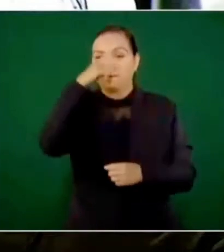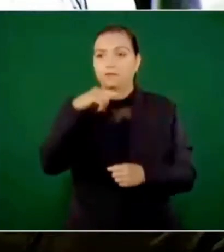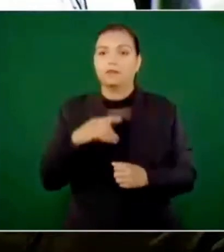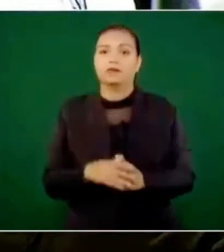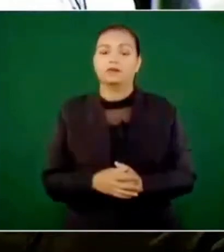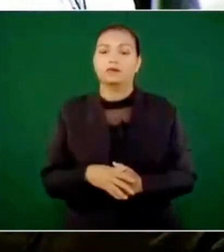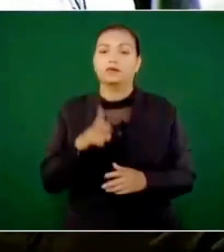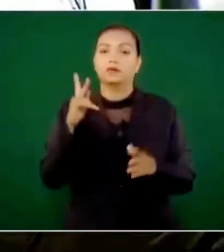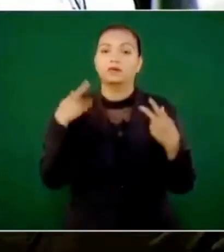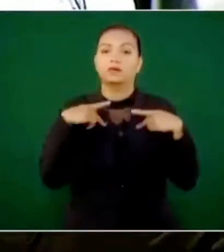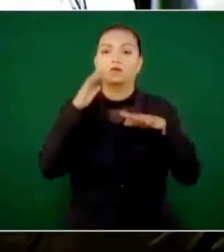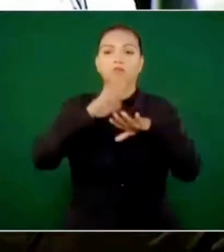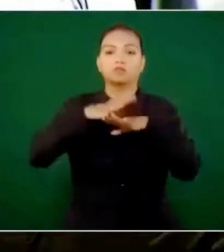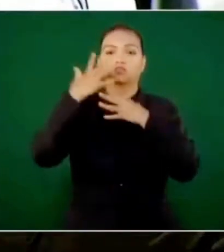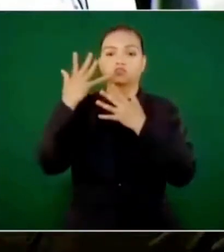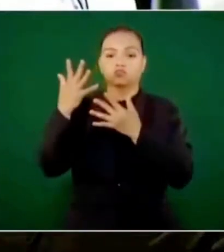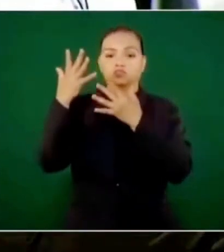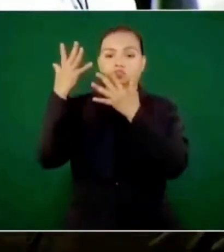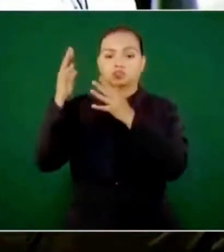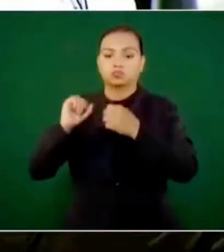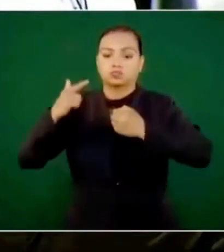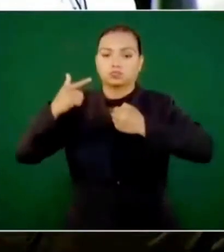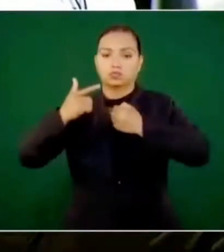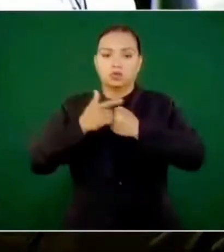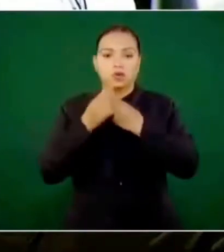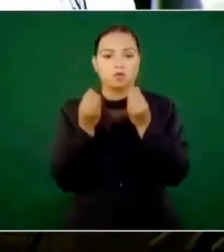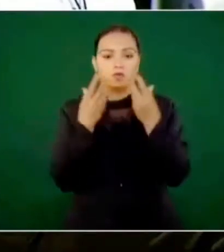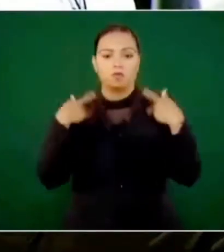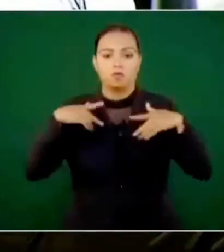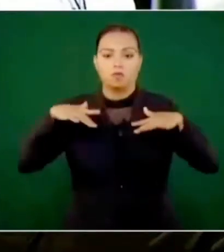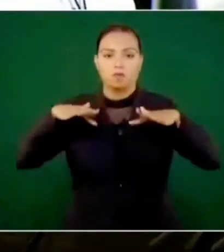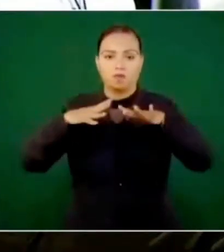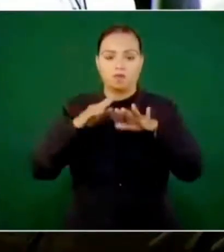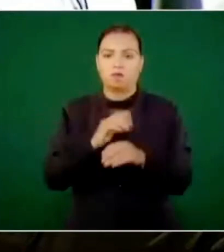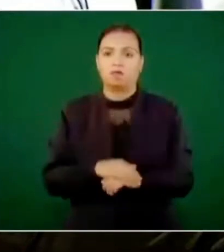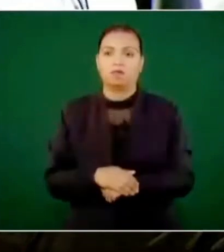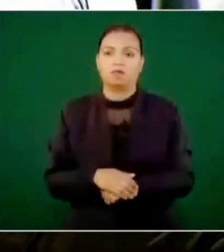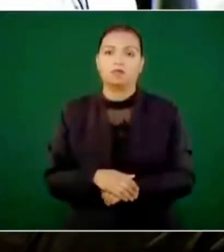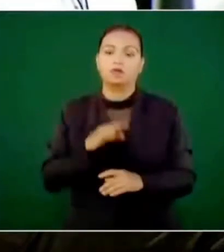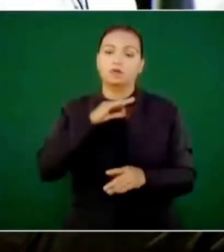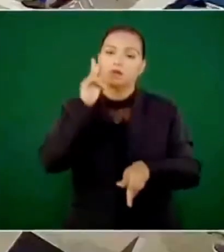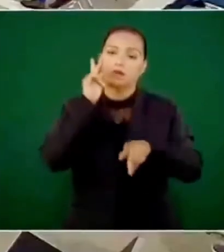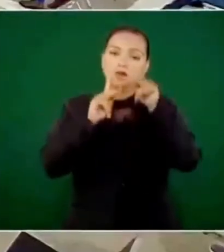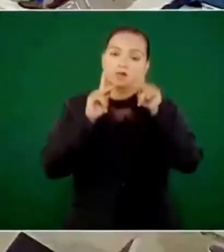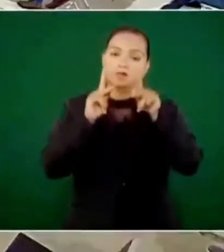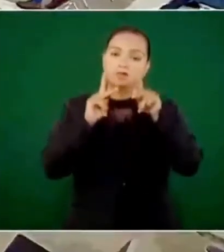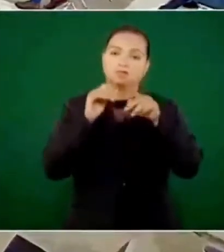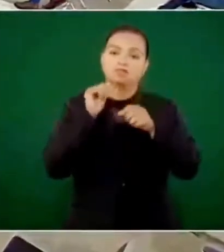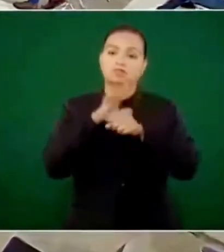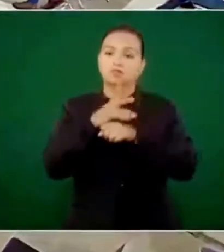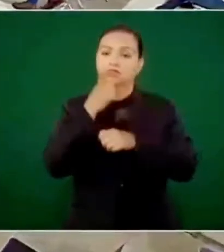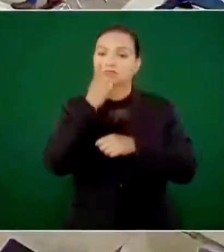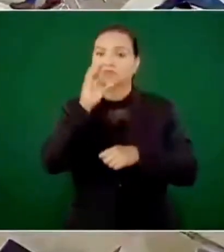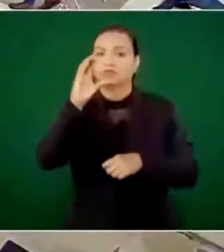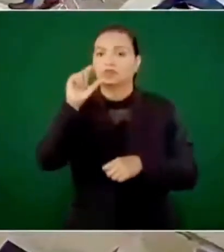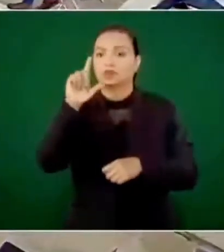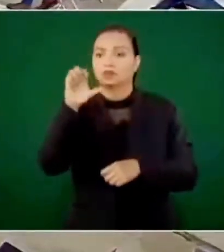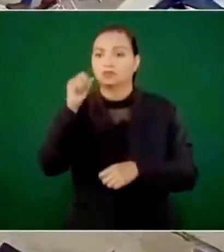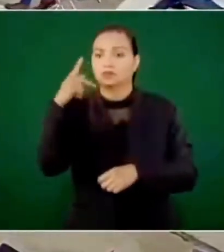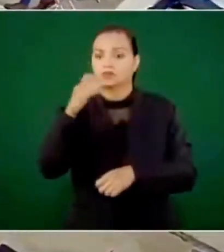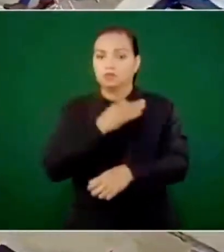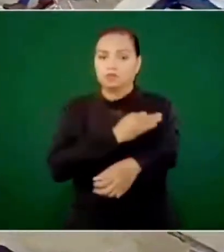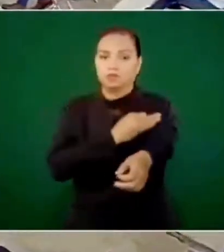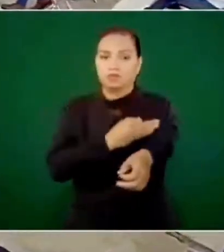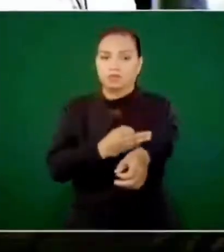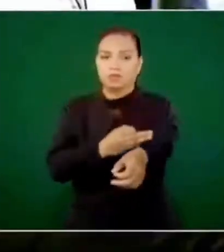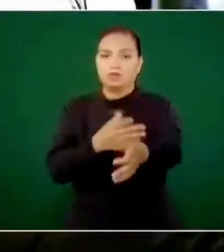en la que varias protestas, algunas de miles, algunas de cientos, hablando de que Carlos y su familia van